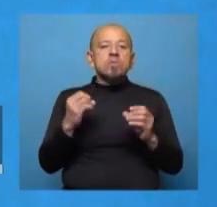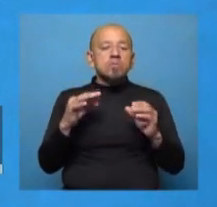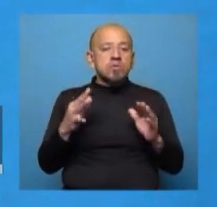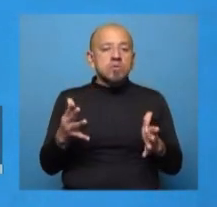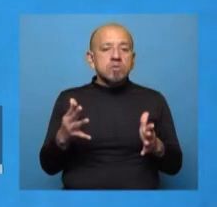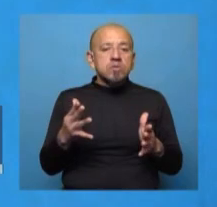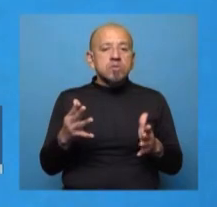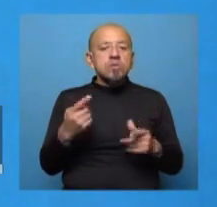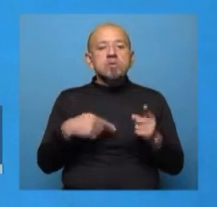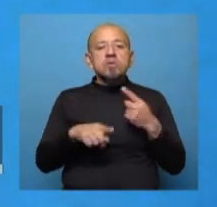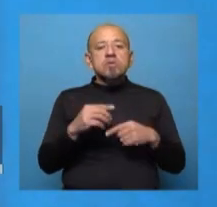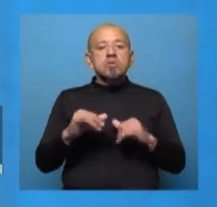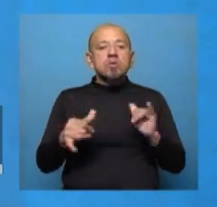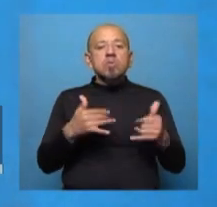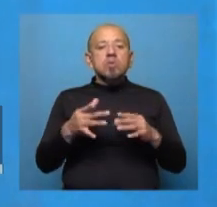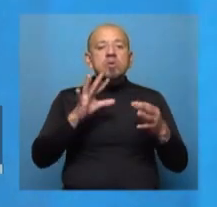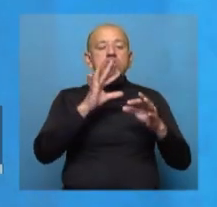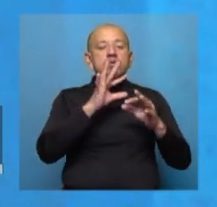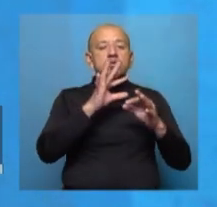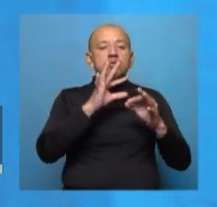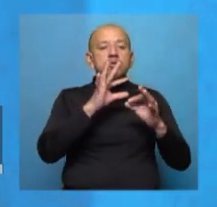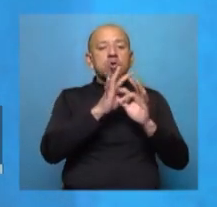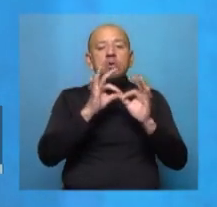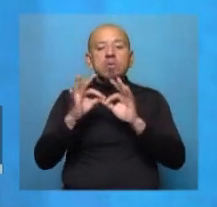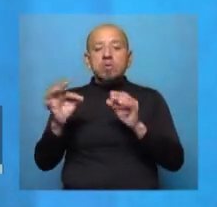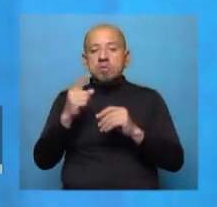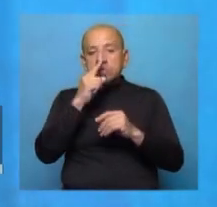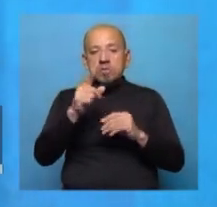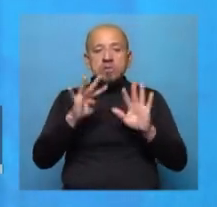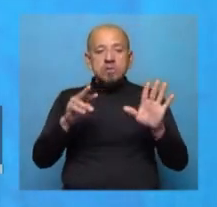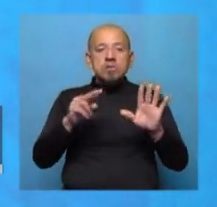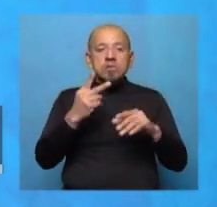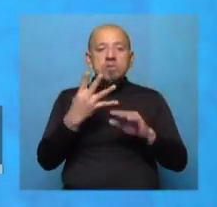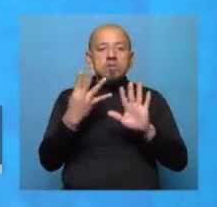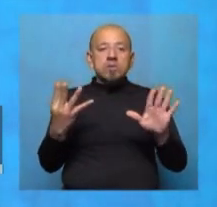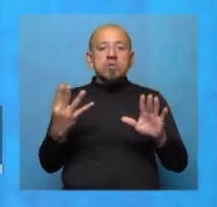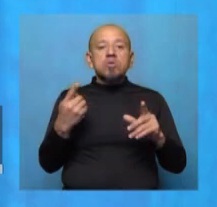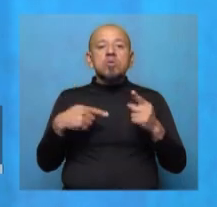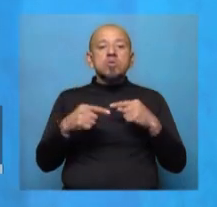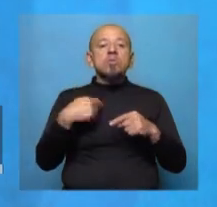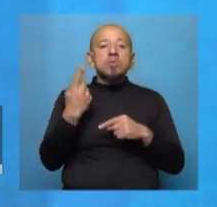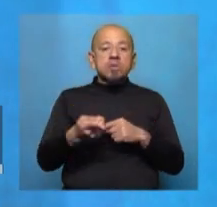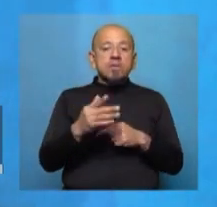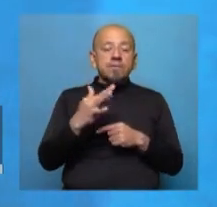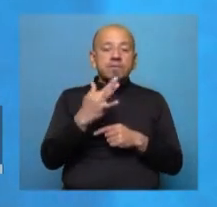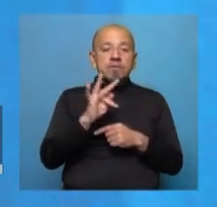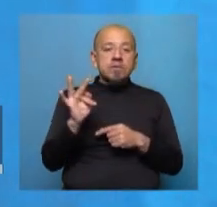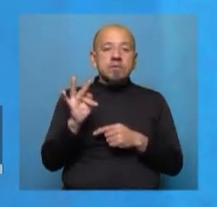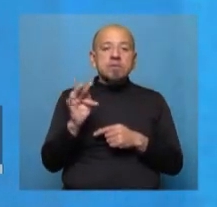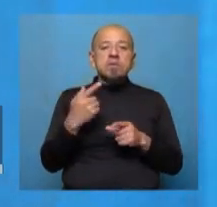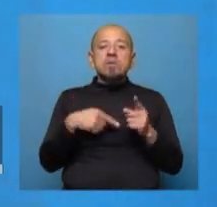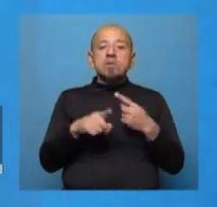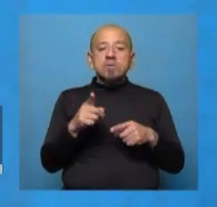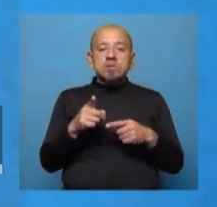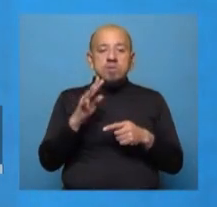casualidades los Juegos Olímpicos de aquel 1924 se celebraron en Francia y los que vienen también es una